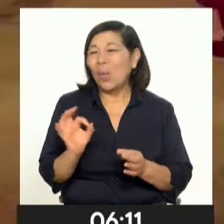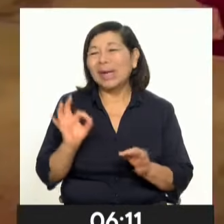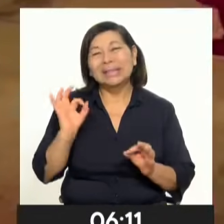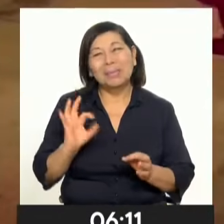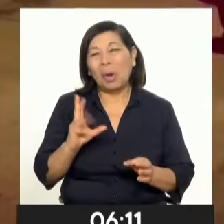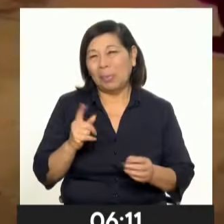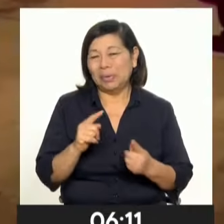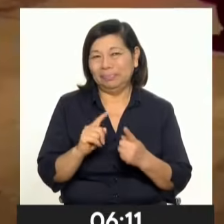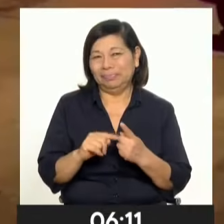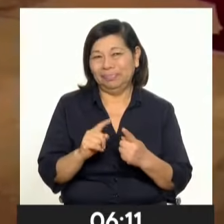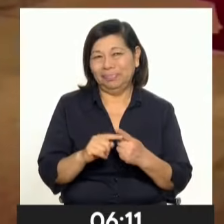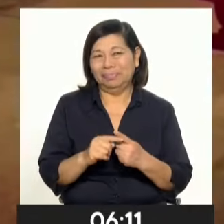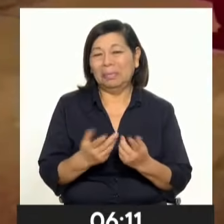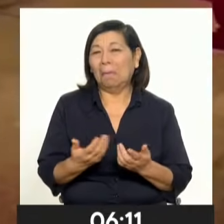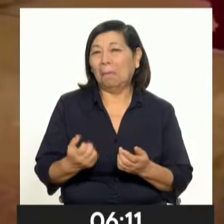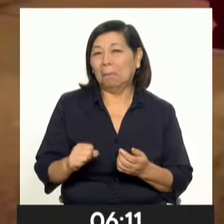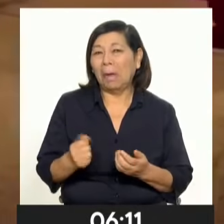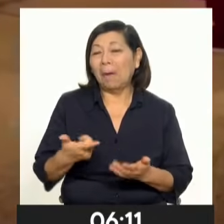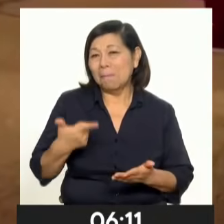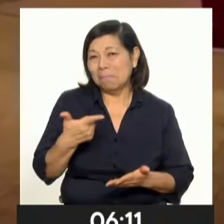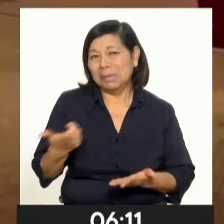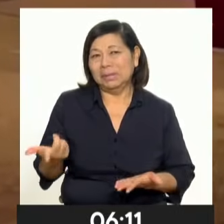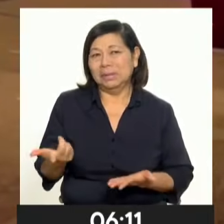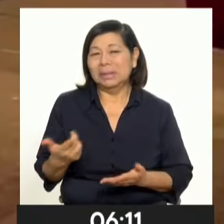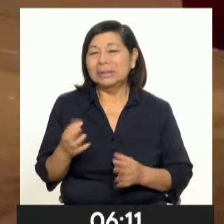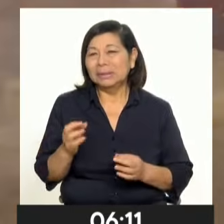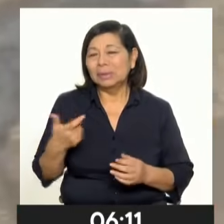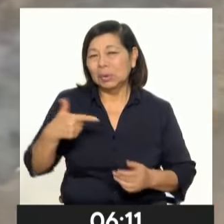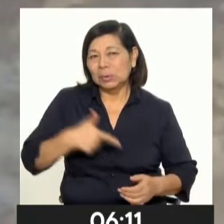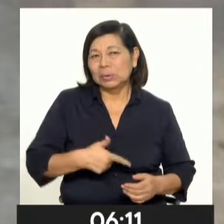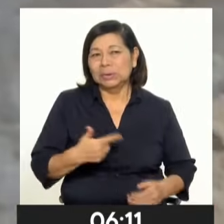similares y tenencia ilegal de armas de fuego.